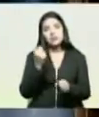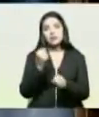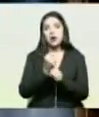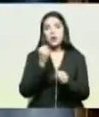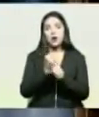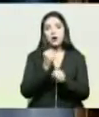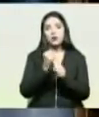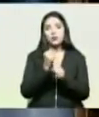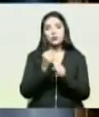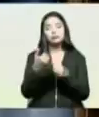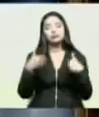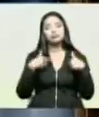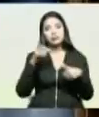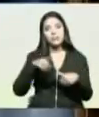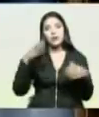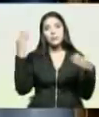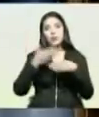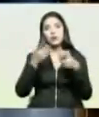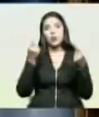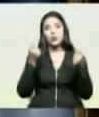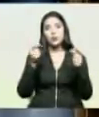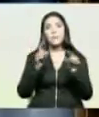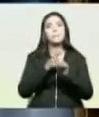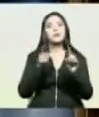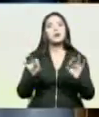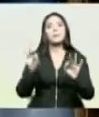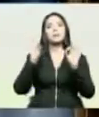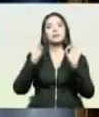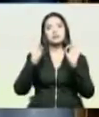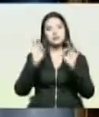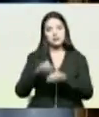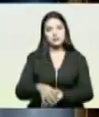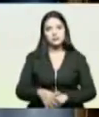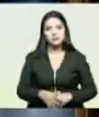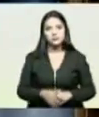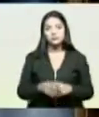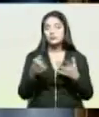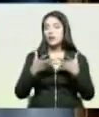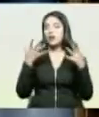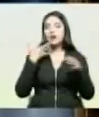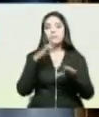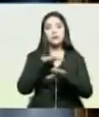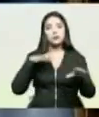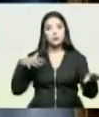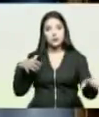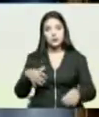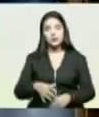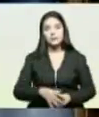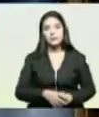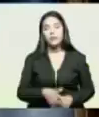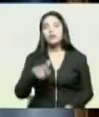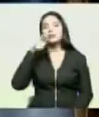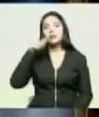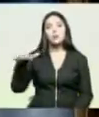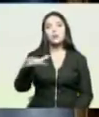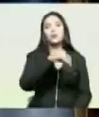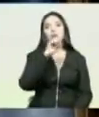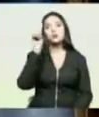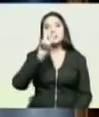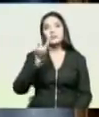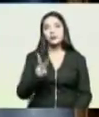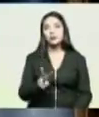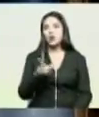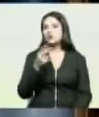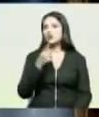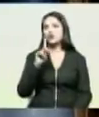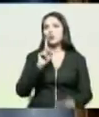trabajador. Perjudica al bloqueo económico, particularmente a la gran mayoría del pueblo de Venezuela y no a la